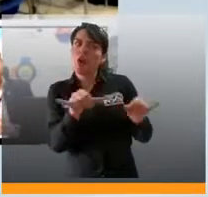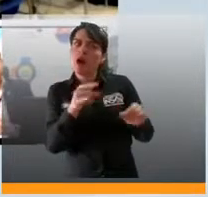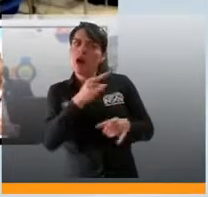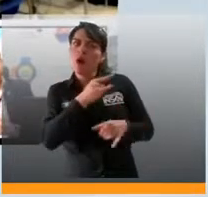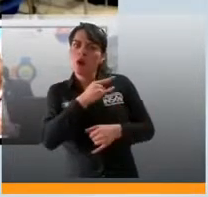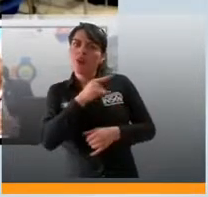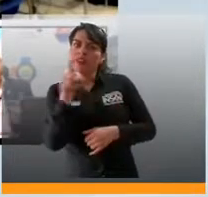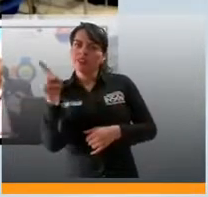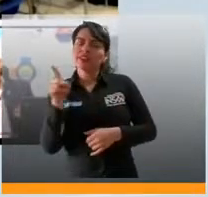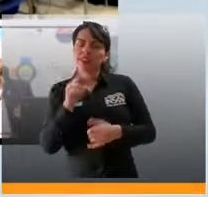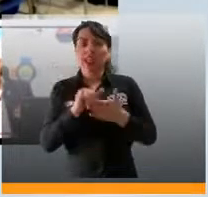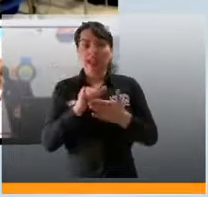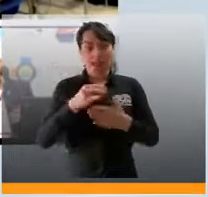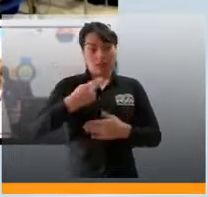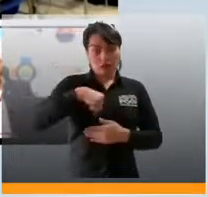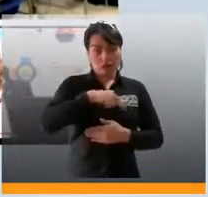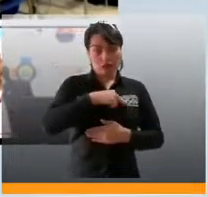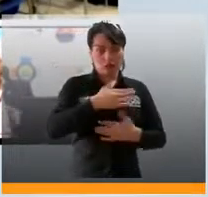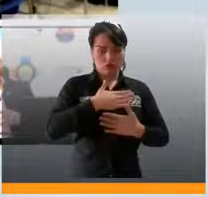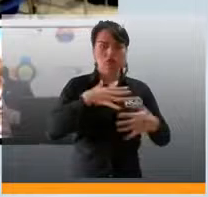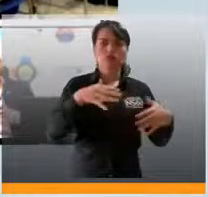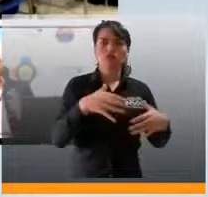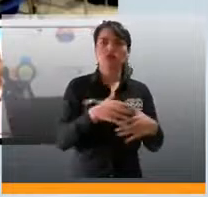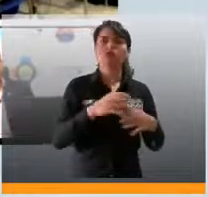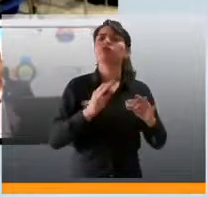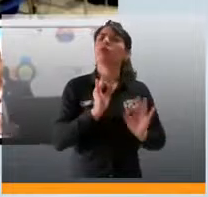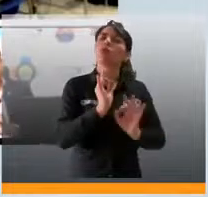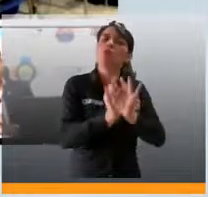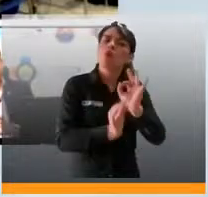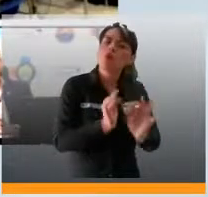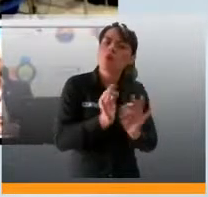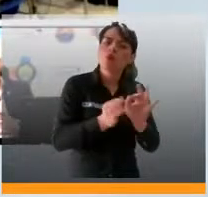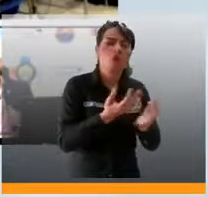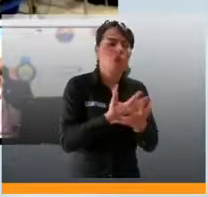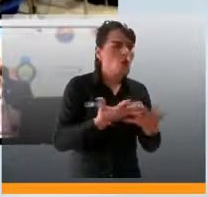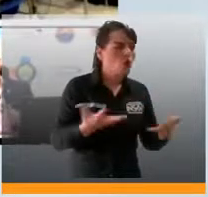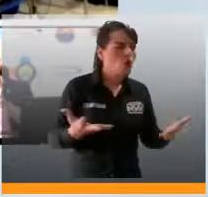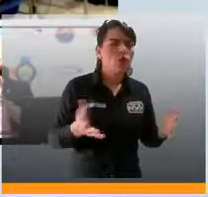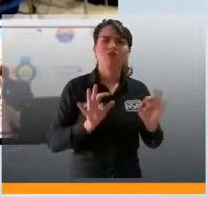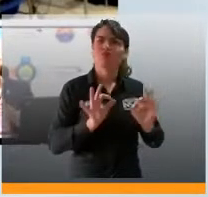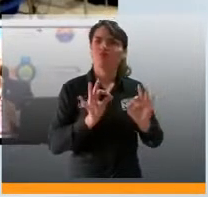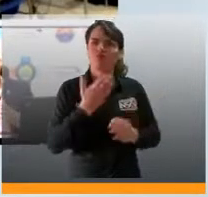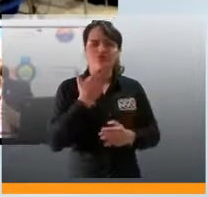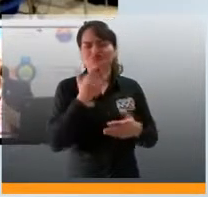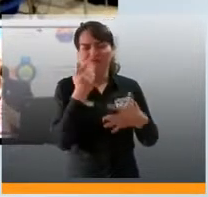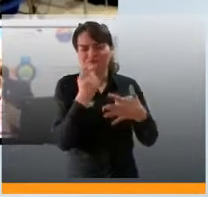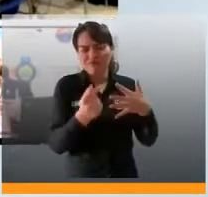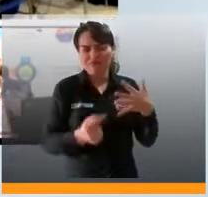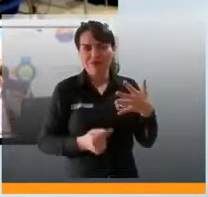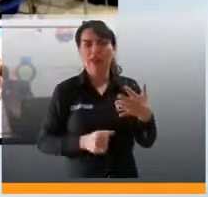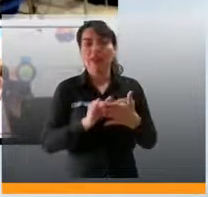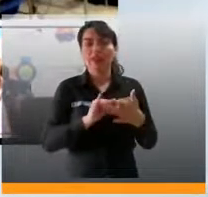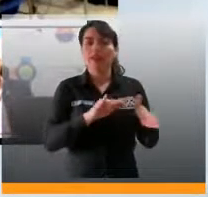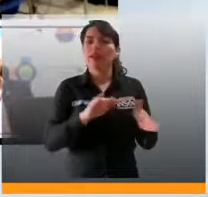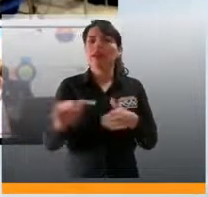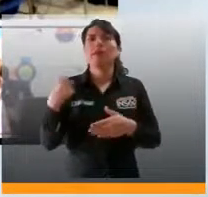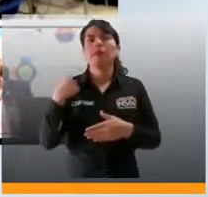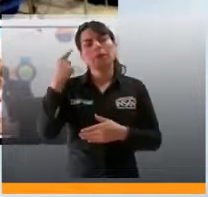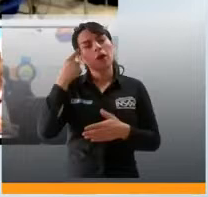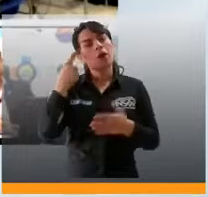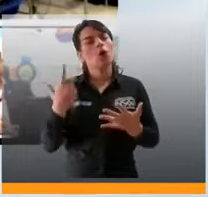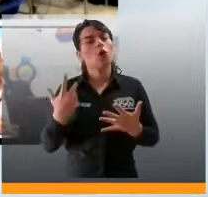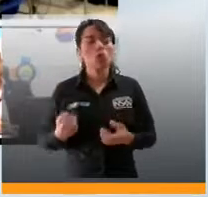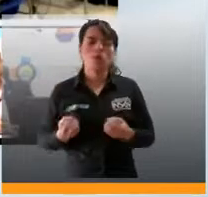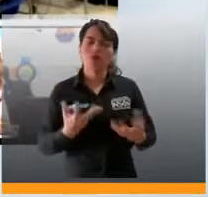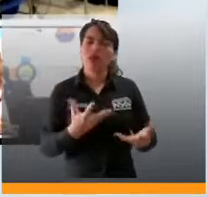pues se caracteriza por el cuidado, por lo sostenible, etcétera, etcétera. ¿Cómo le hacemos vivir ese ADN del campus,